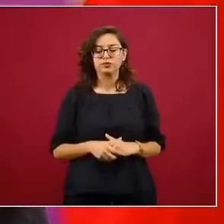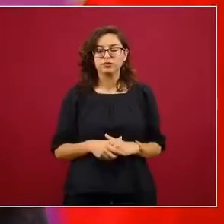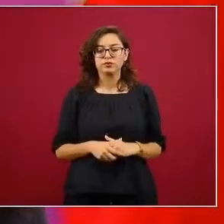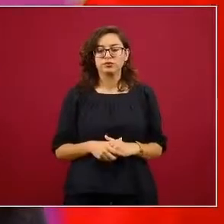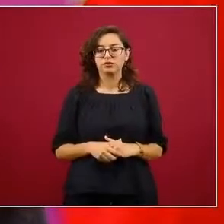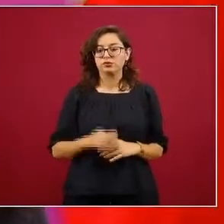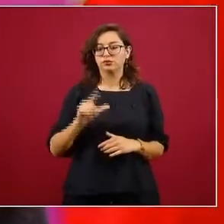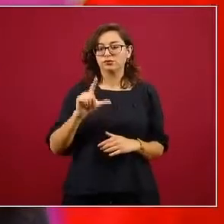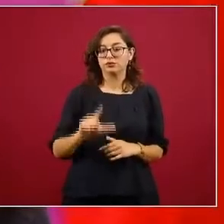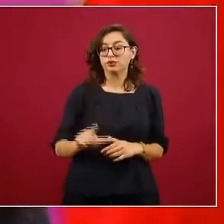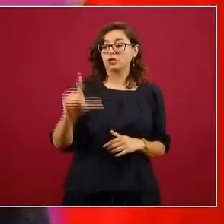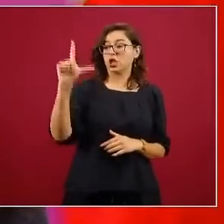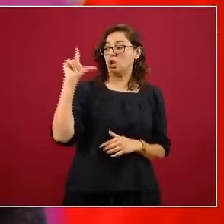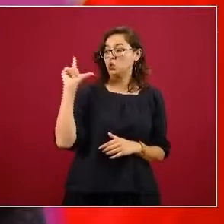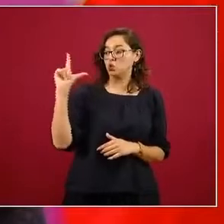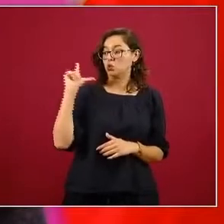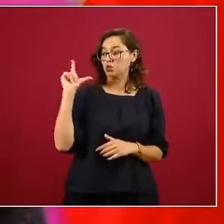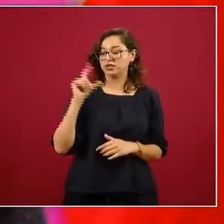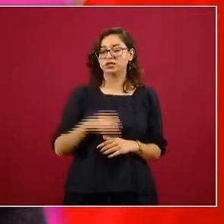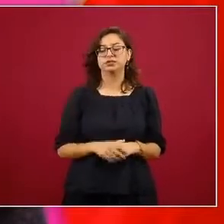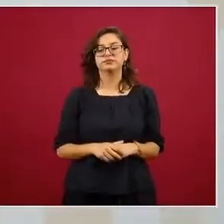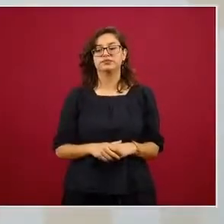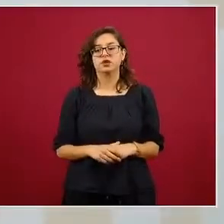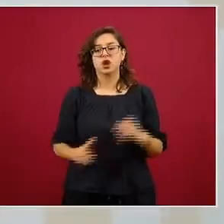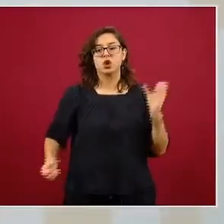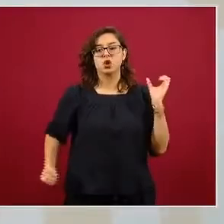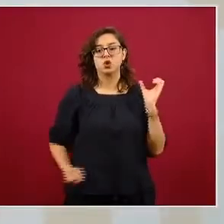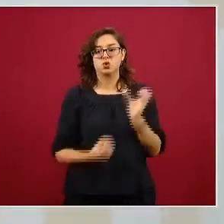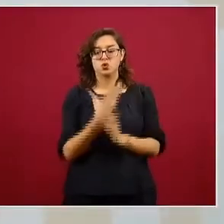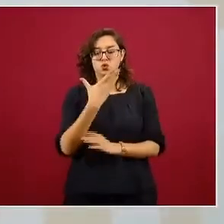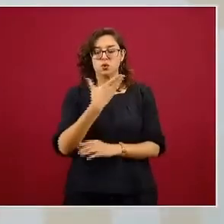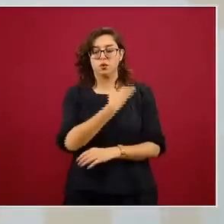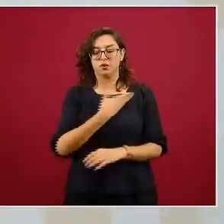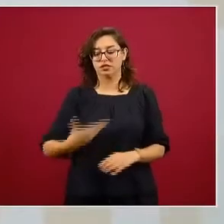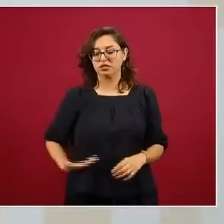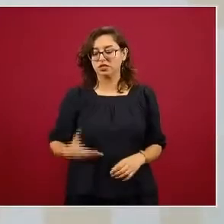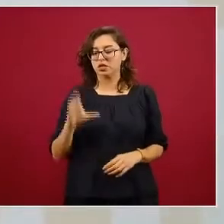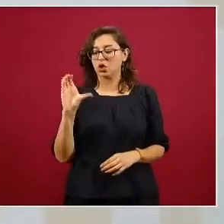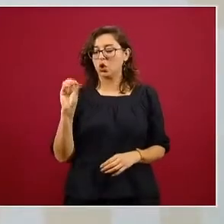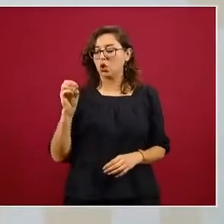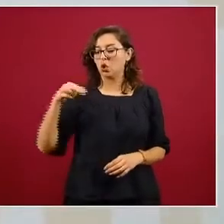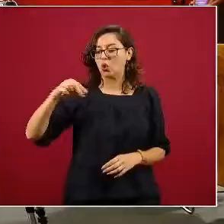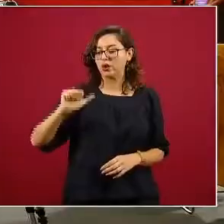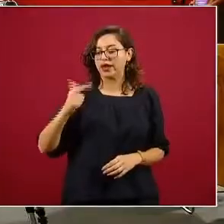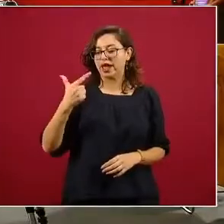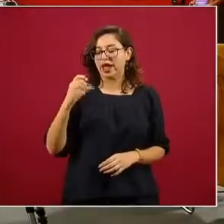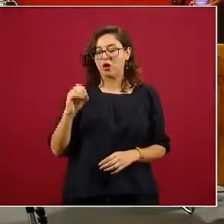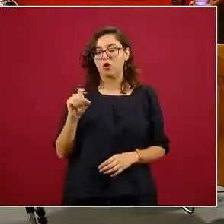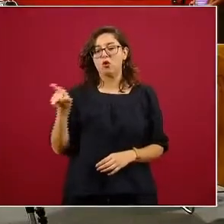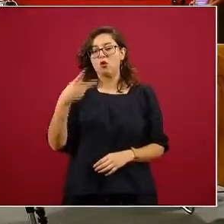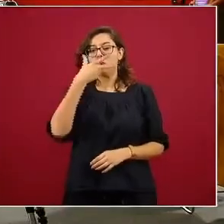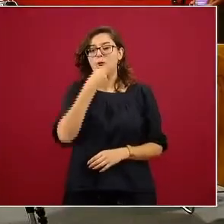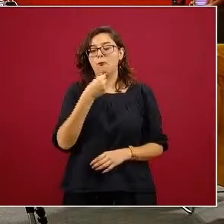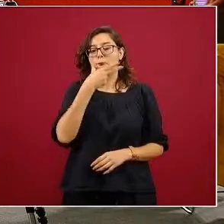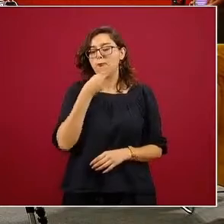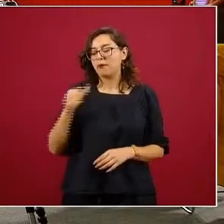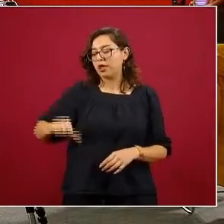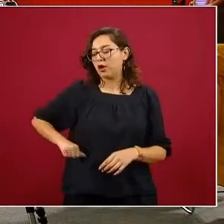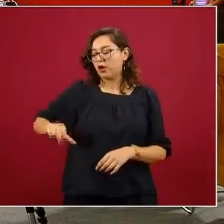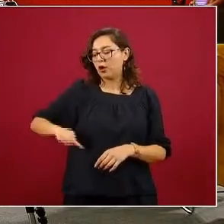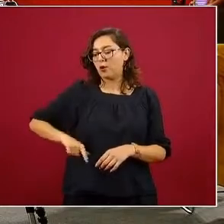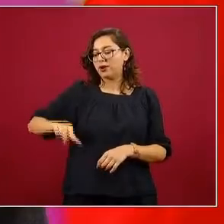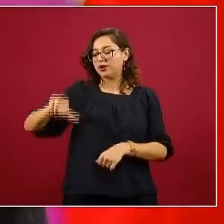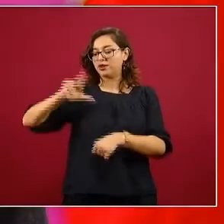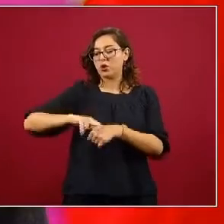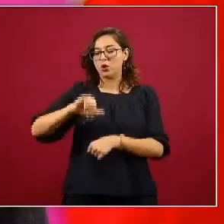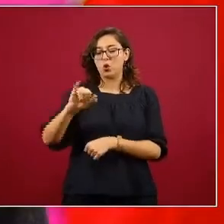concretamente el lunes pasado, el nuevo presidente de la Conferencia Nacional de Gobernadores, el gobernador Juan Manuel